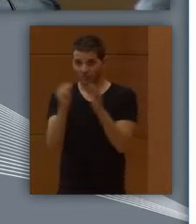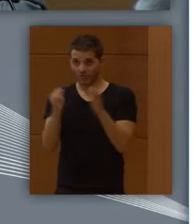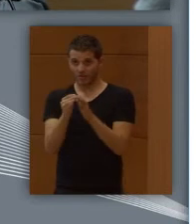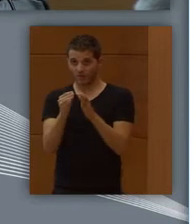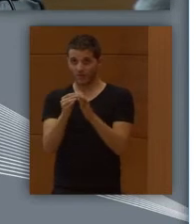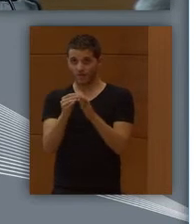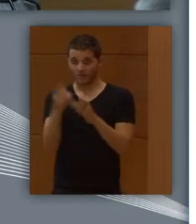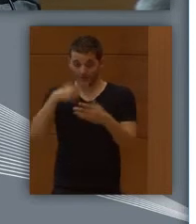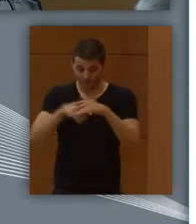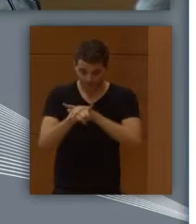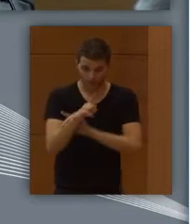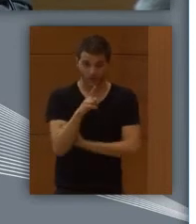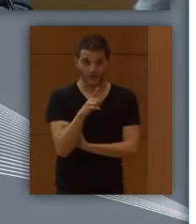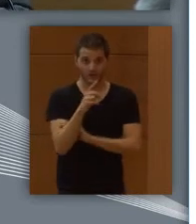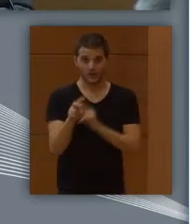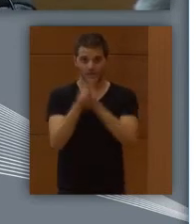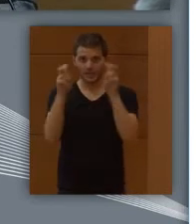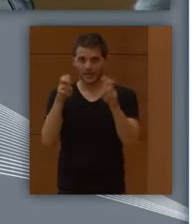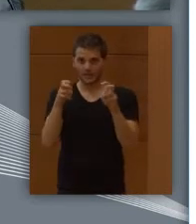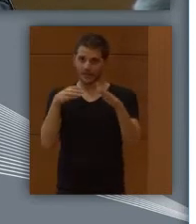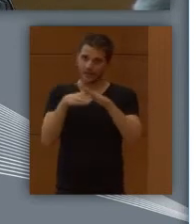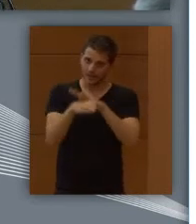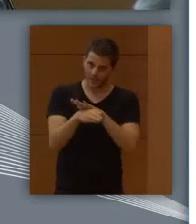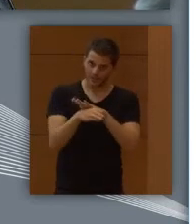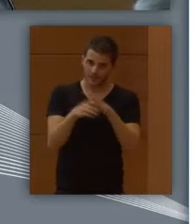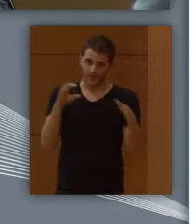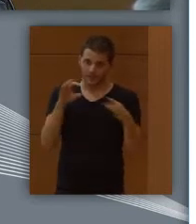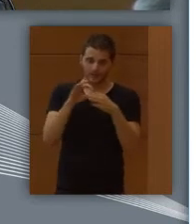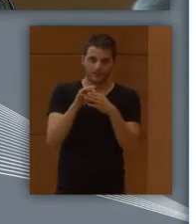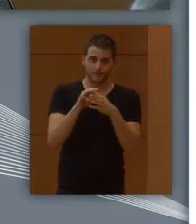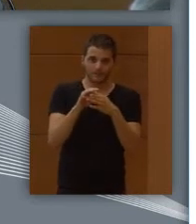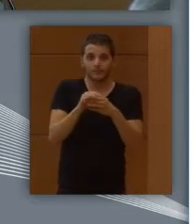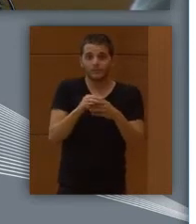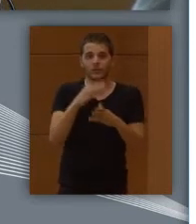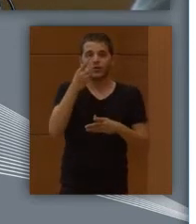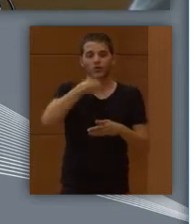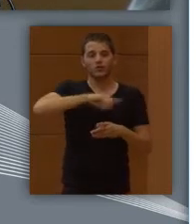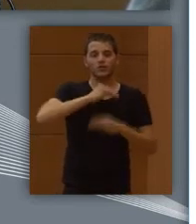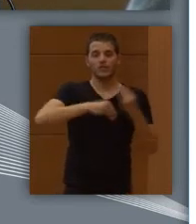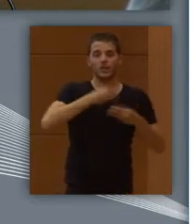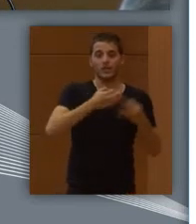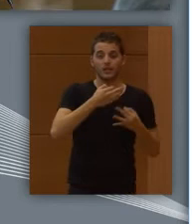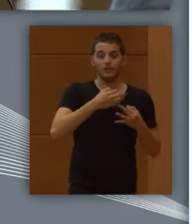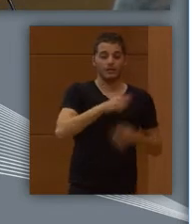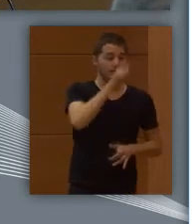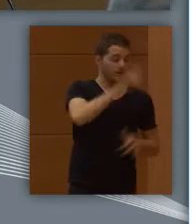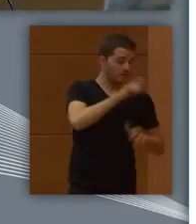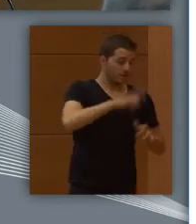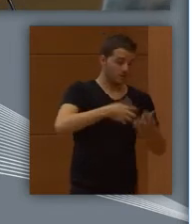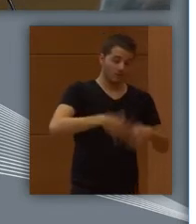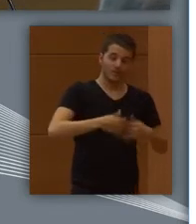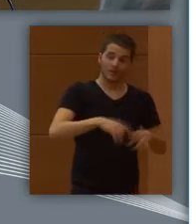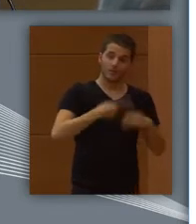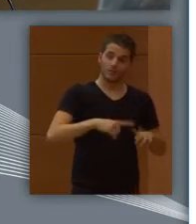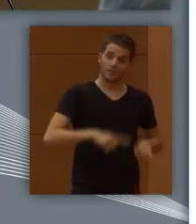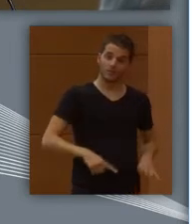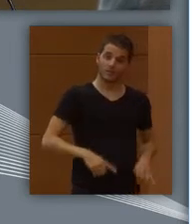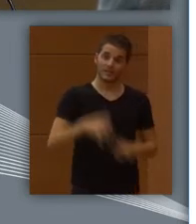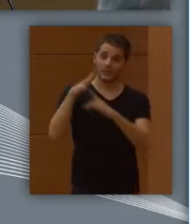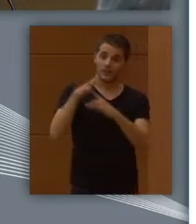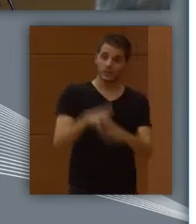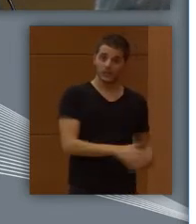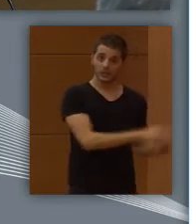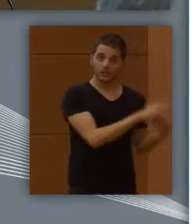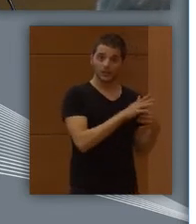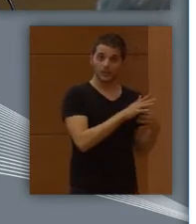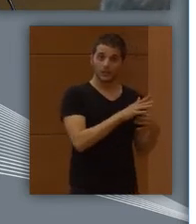también en progresos en términos de accesibilidad, lo que vamos a hacer es que las personas con diversidad funcional en general van a quedar apartadas,